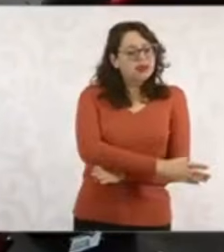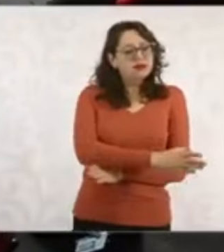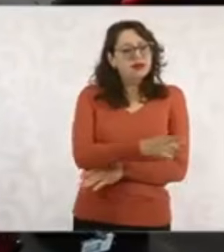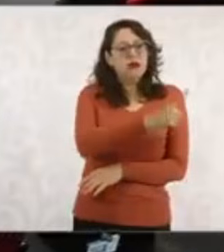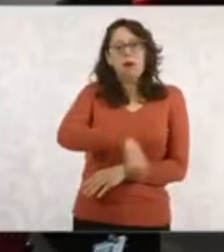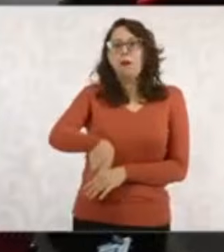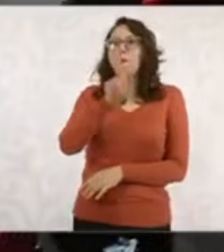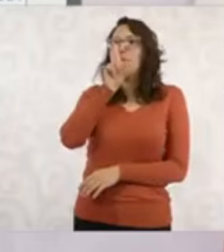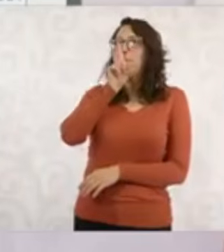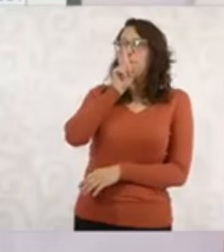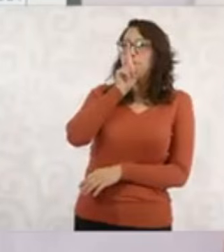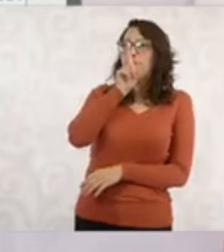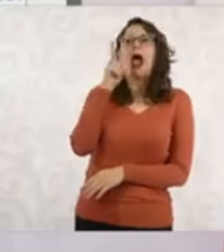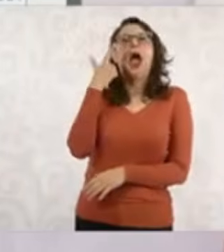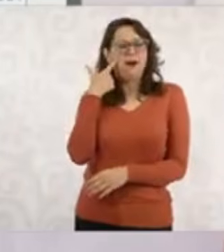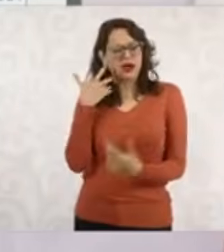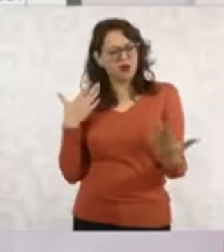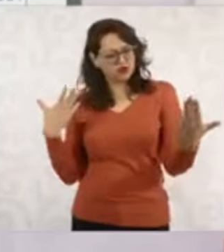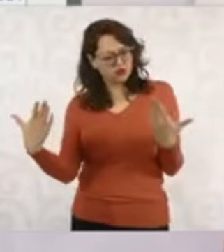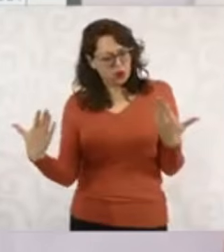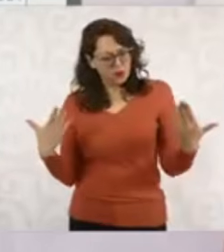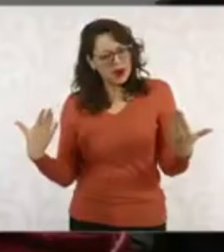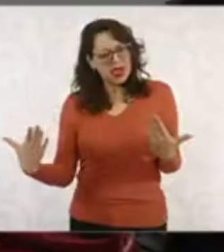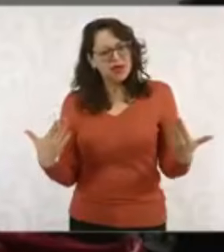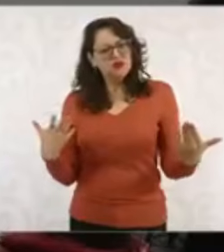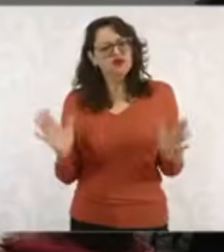¿verdad? Pero a ver, vamos a ver, préstame el…